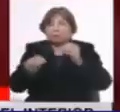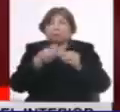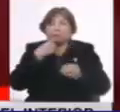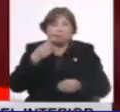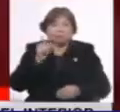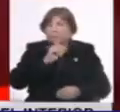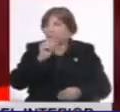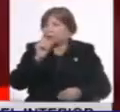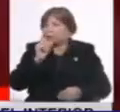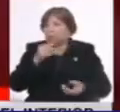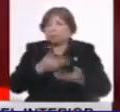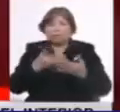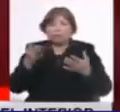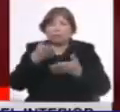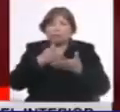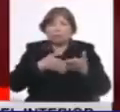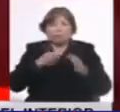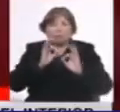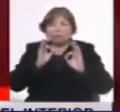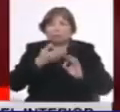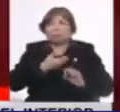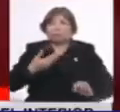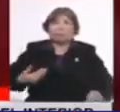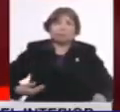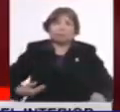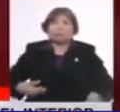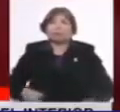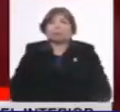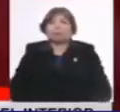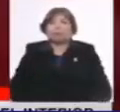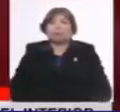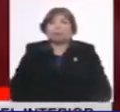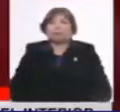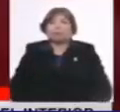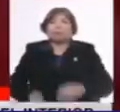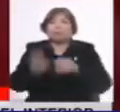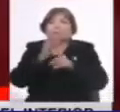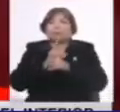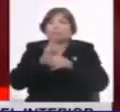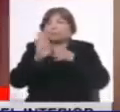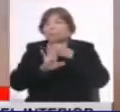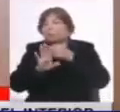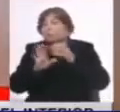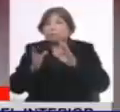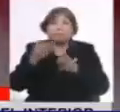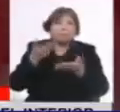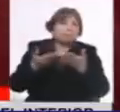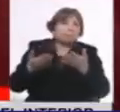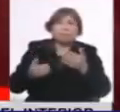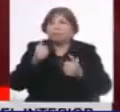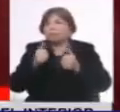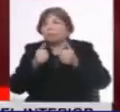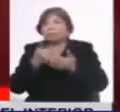hemos dicho. No hay por parte del gobierno la protección a tales o